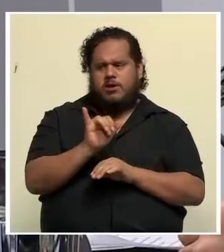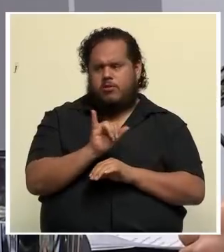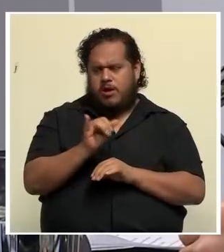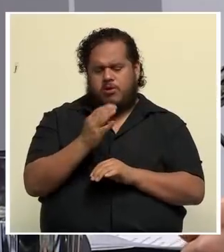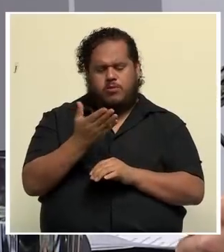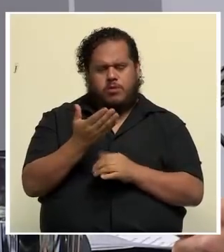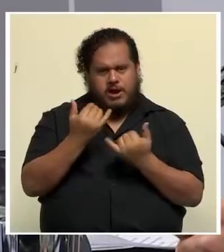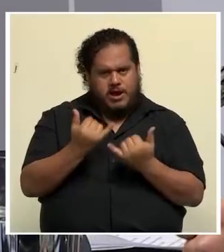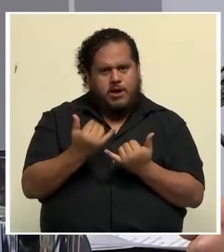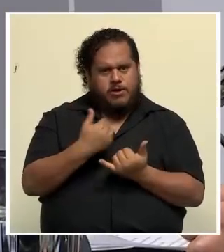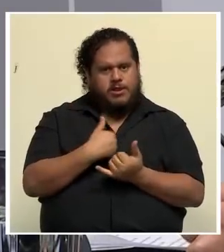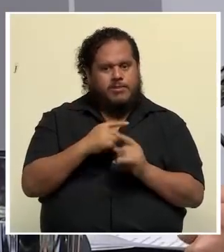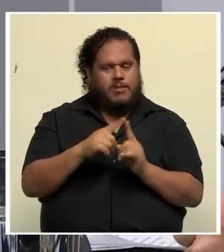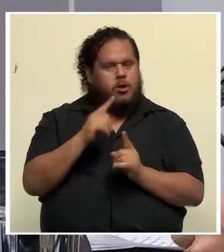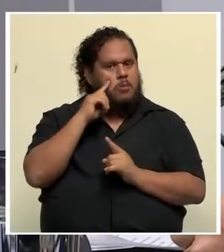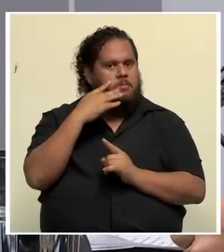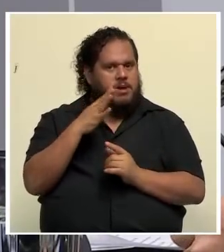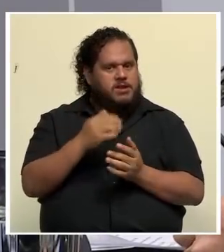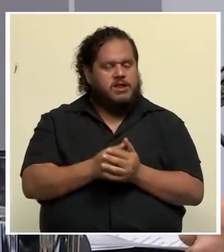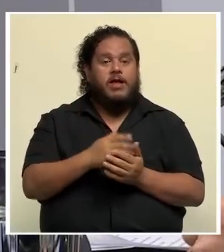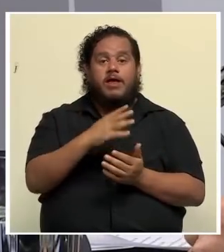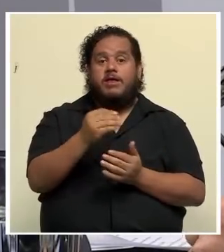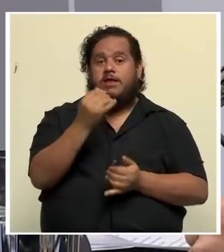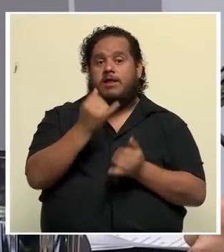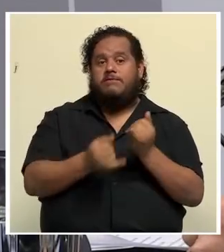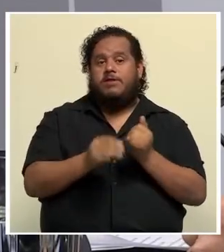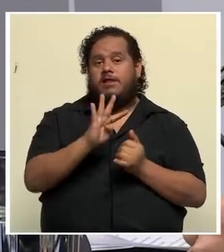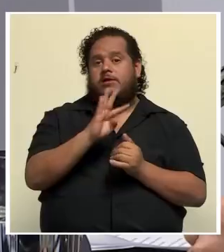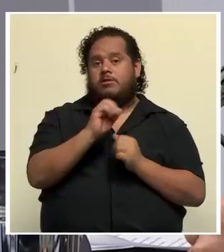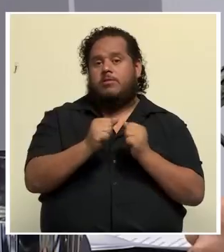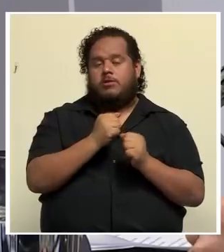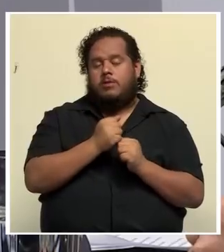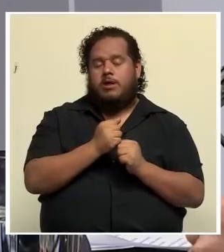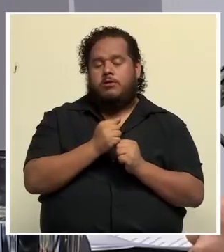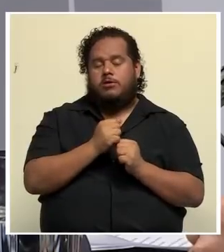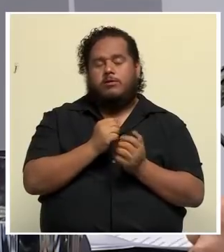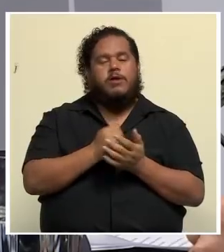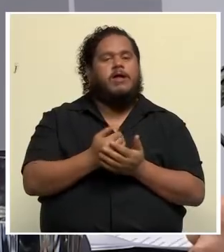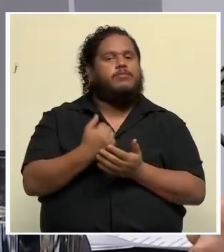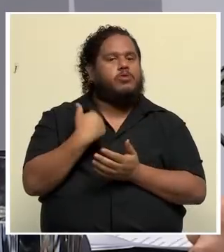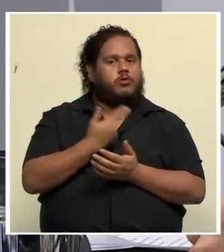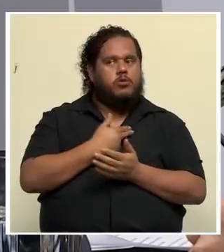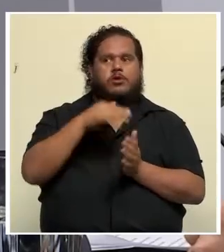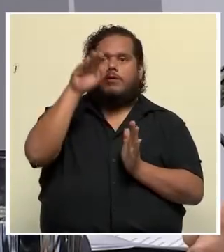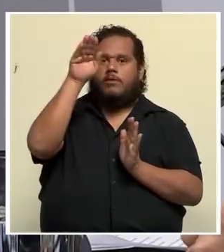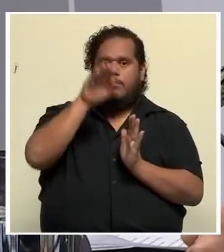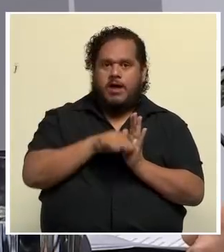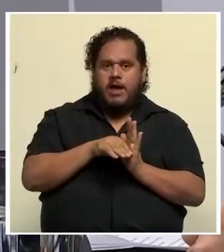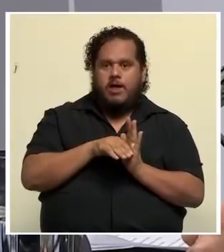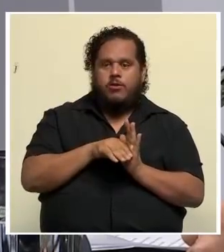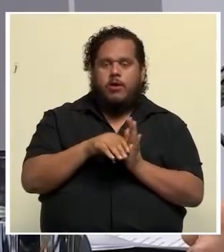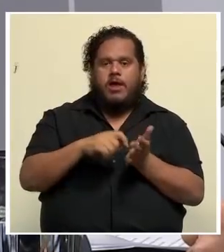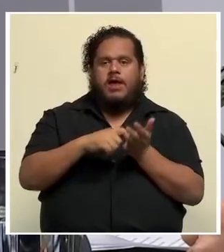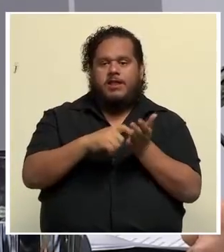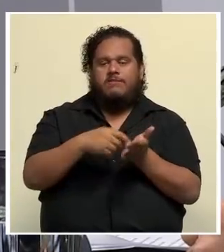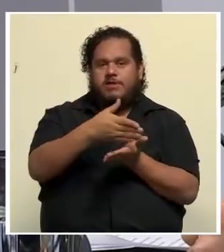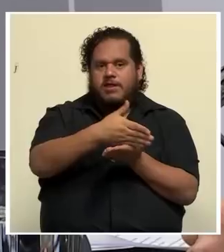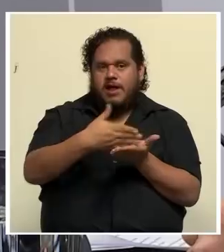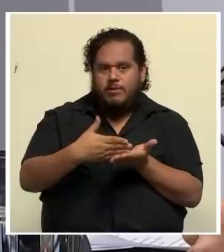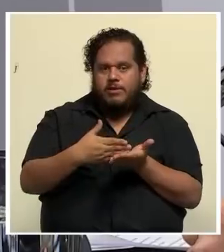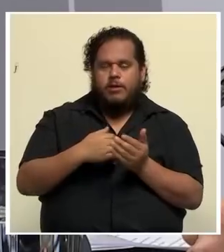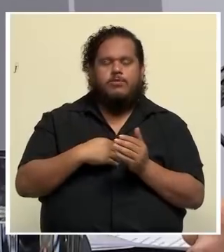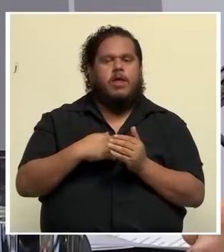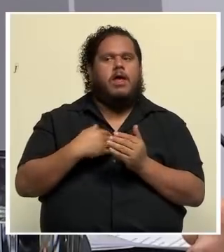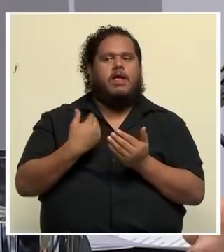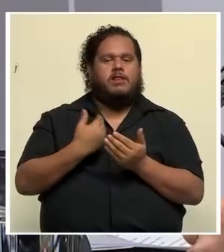pero ciertamente parecida. Y al final de los 4 años, Álvaro, habíamos bajado el déficit a la mitad,